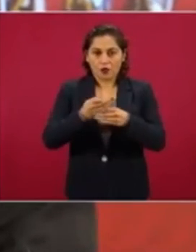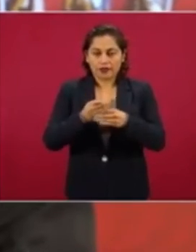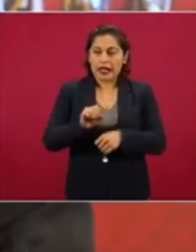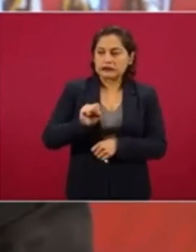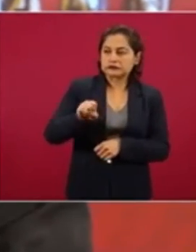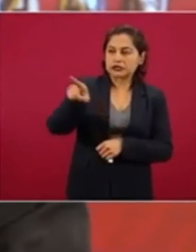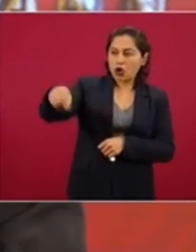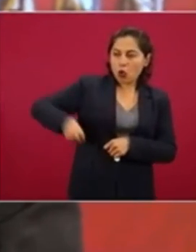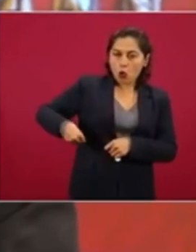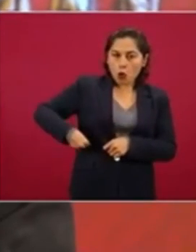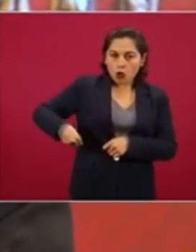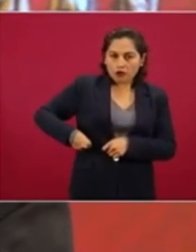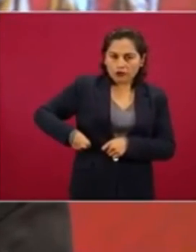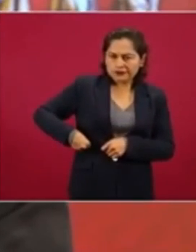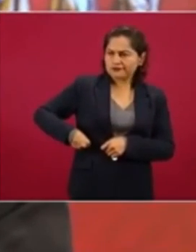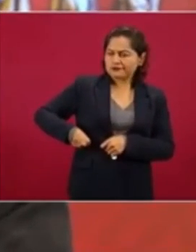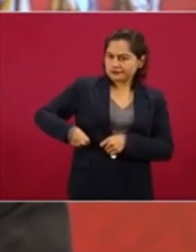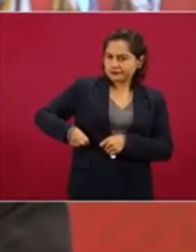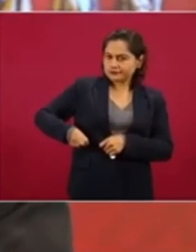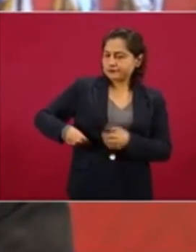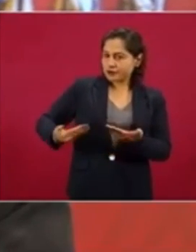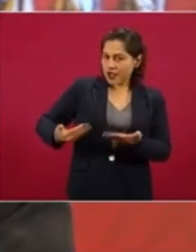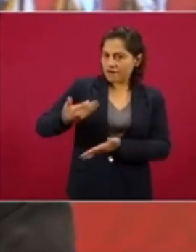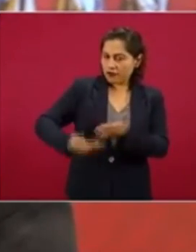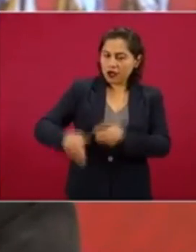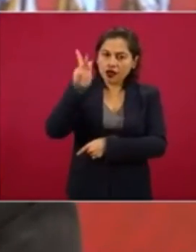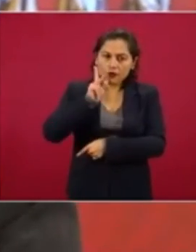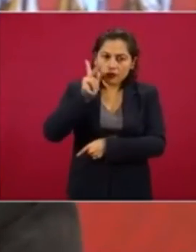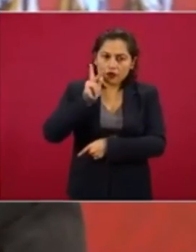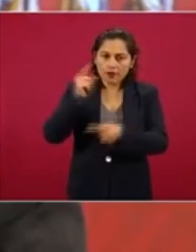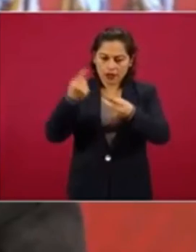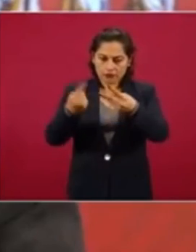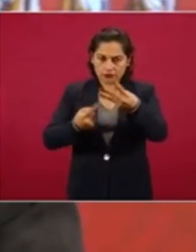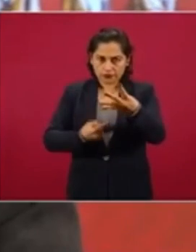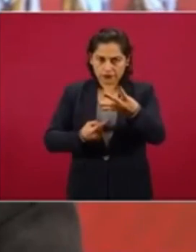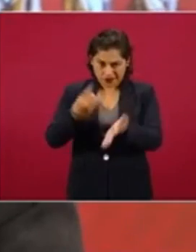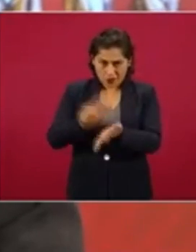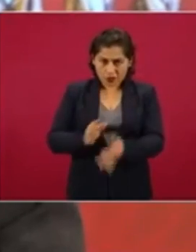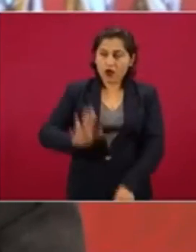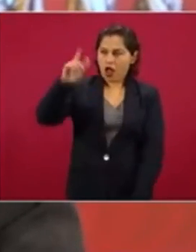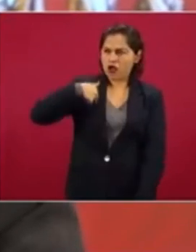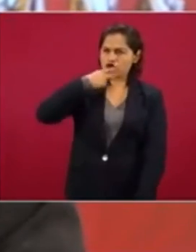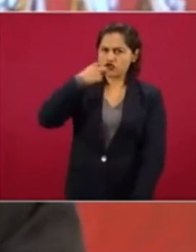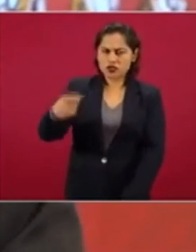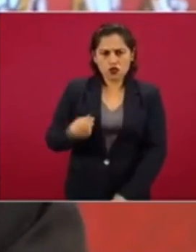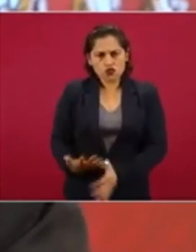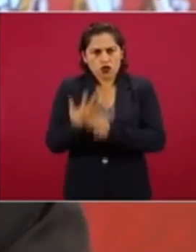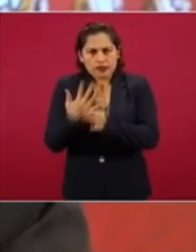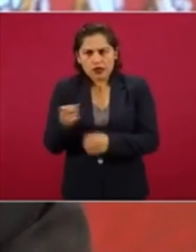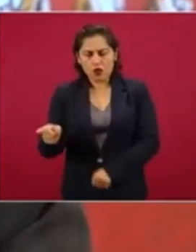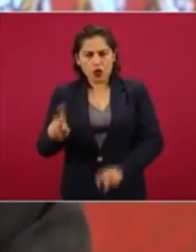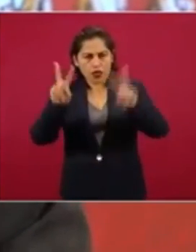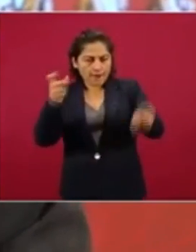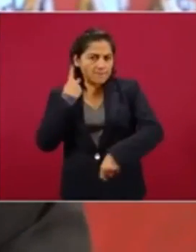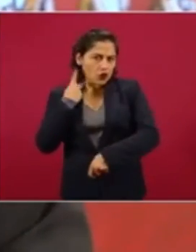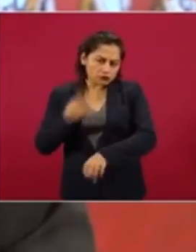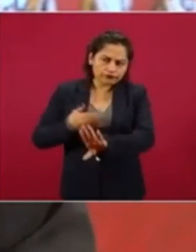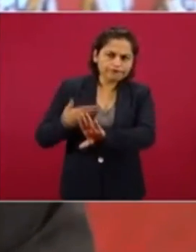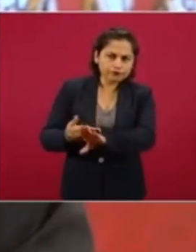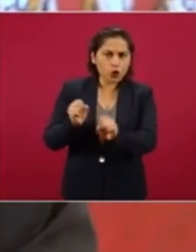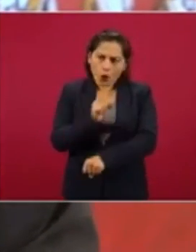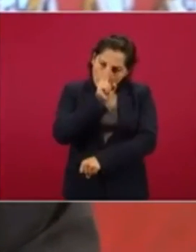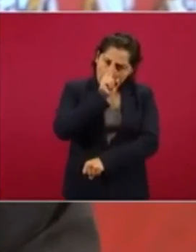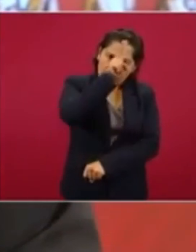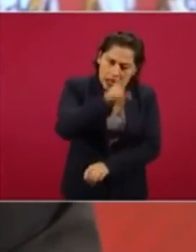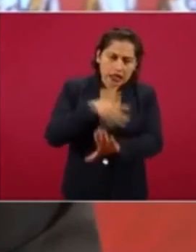si no hay pruebas. Por consigna, no. Por política, no. Por venganza,